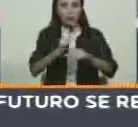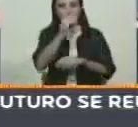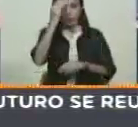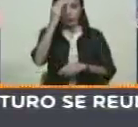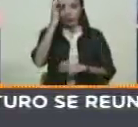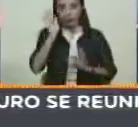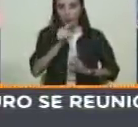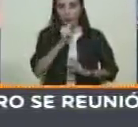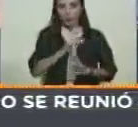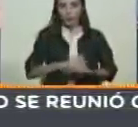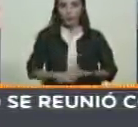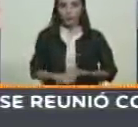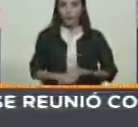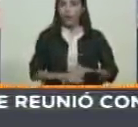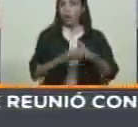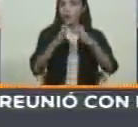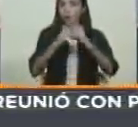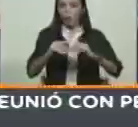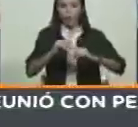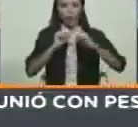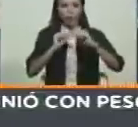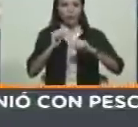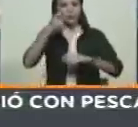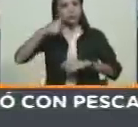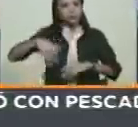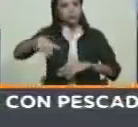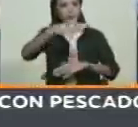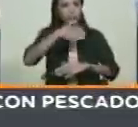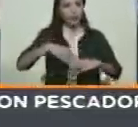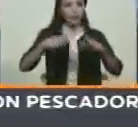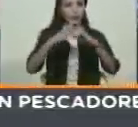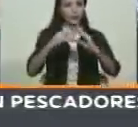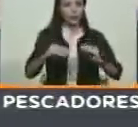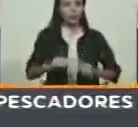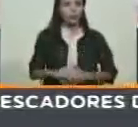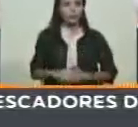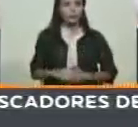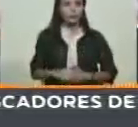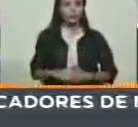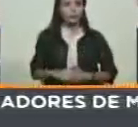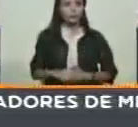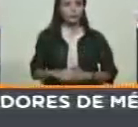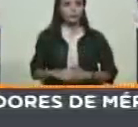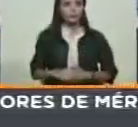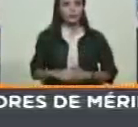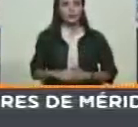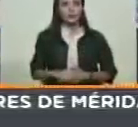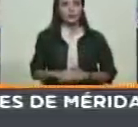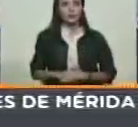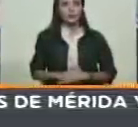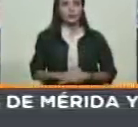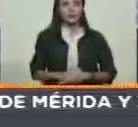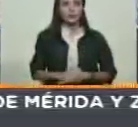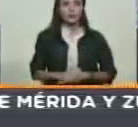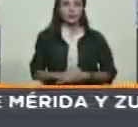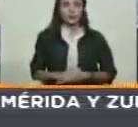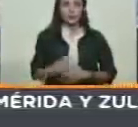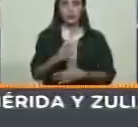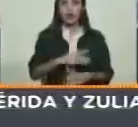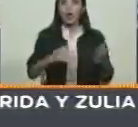hay que ir con todo el poder popular pero yo te digo faltan 6